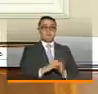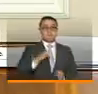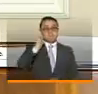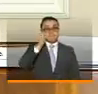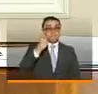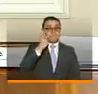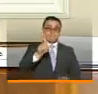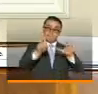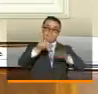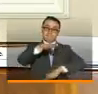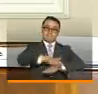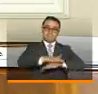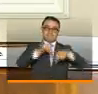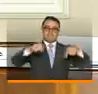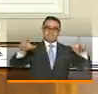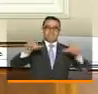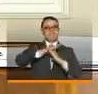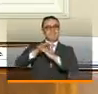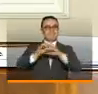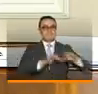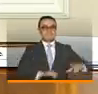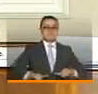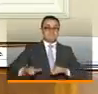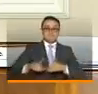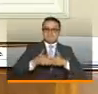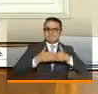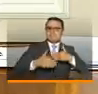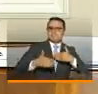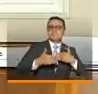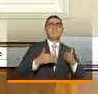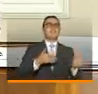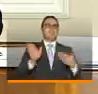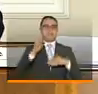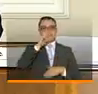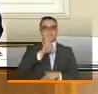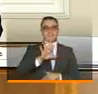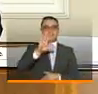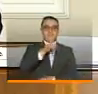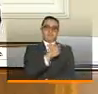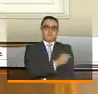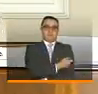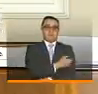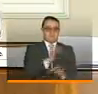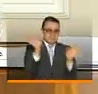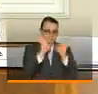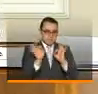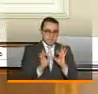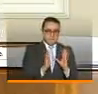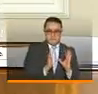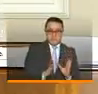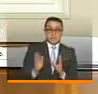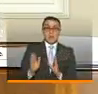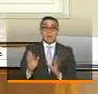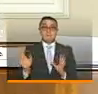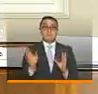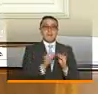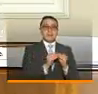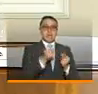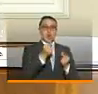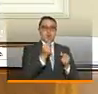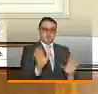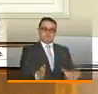veo nuevamente a las 6 de la tarde en Prevención y Acción. Seguiremos hablando del Plan Nacional de Vacunación, de la preparación, pero también de la reactivación segura